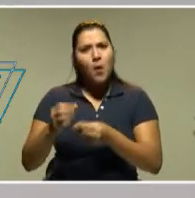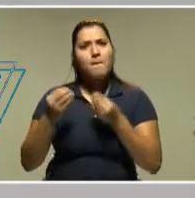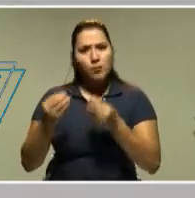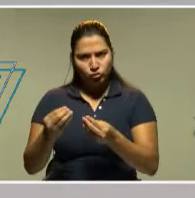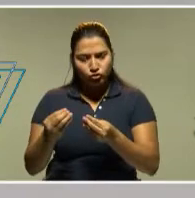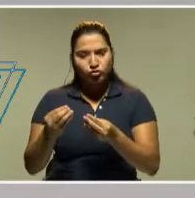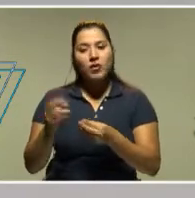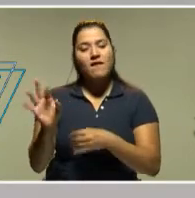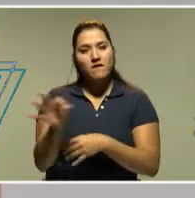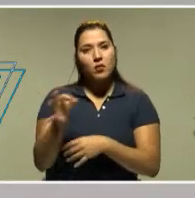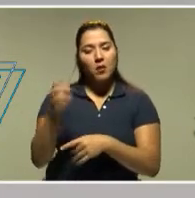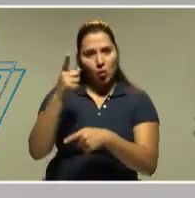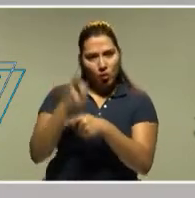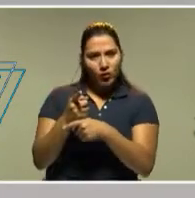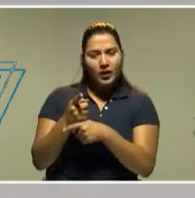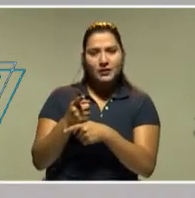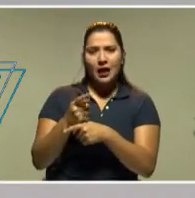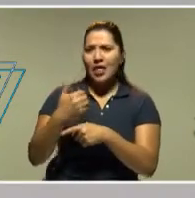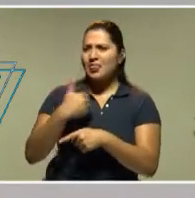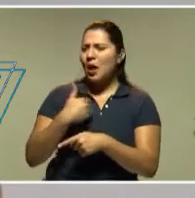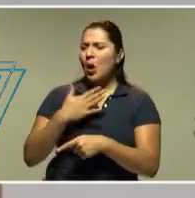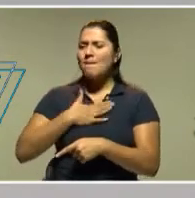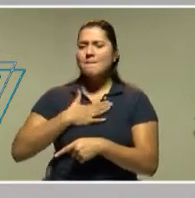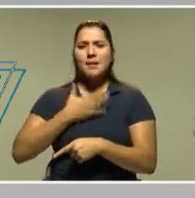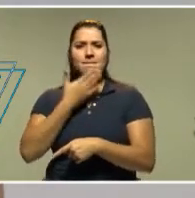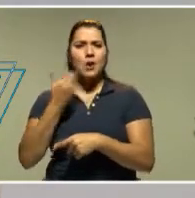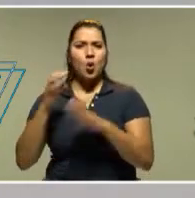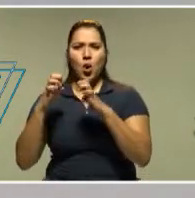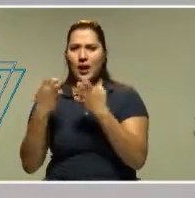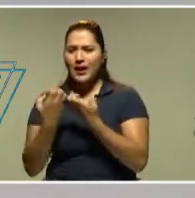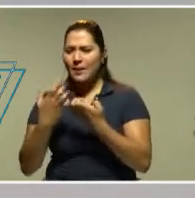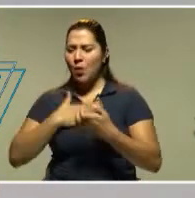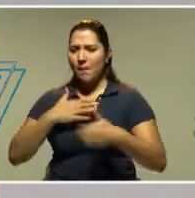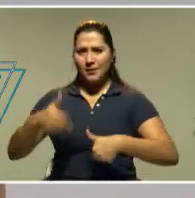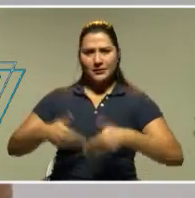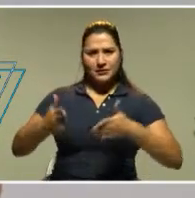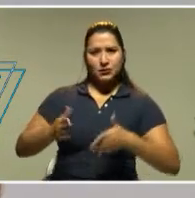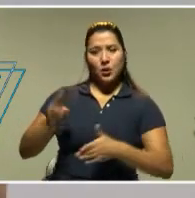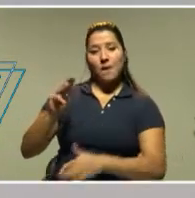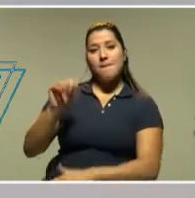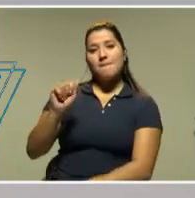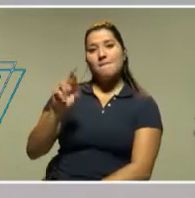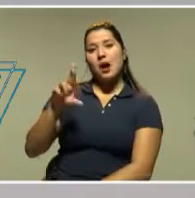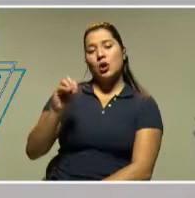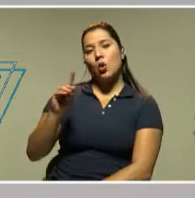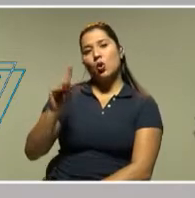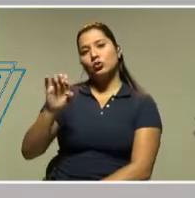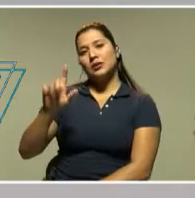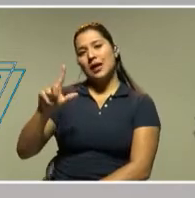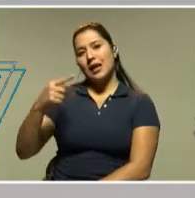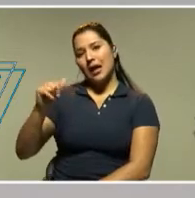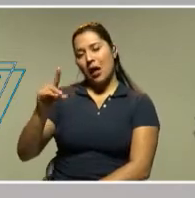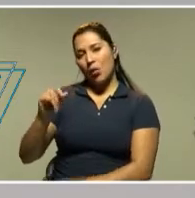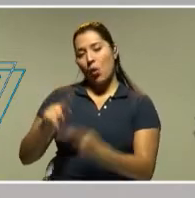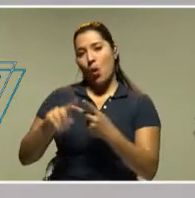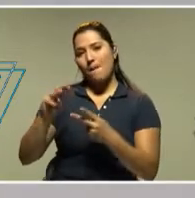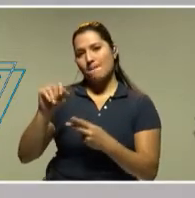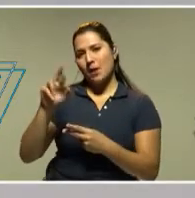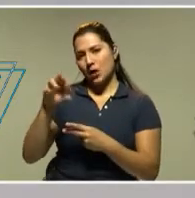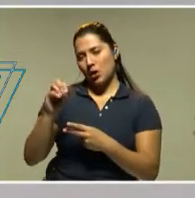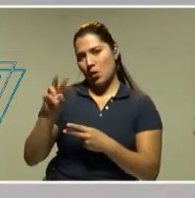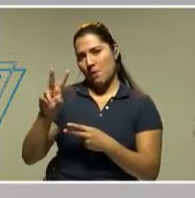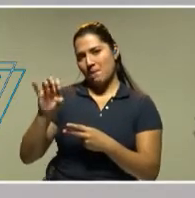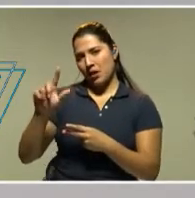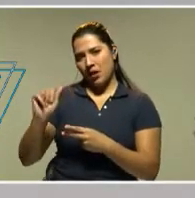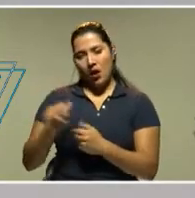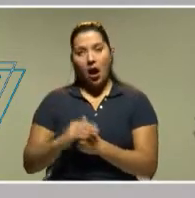preparo como debe ser. Tengo a mi mejor equipo, tengo a mi entrenador Marco Delgado, a Mario Vega, que yo sé que jamás va a decir,